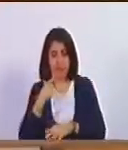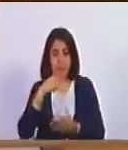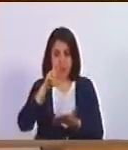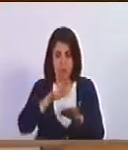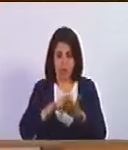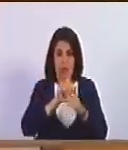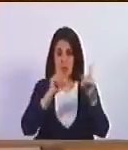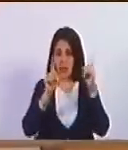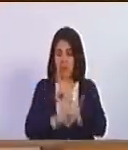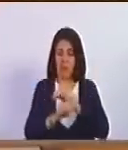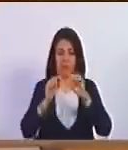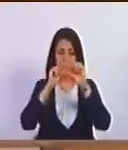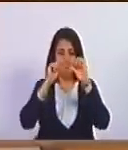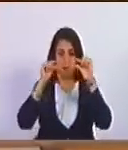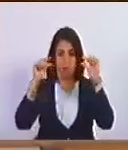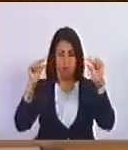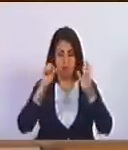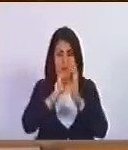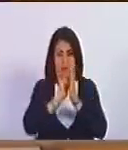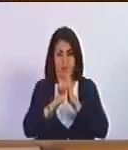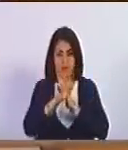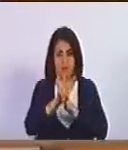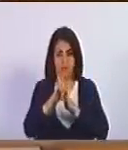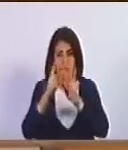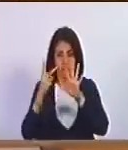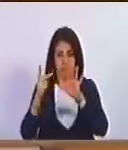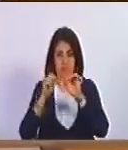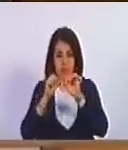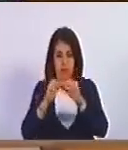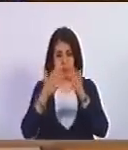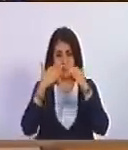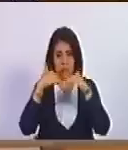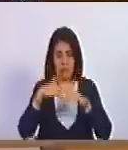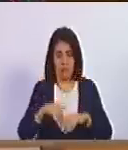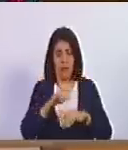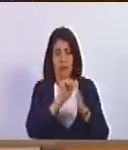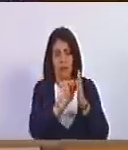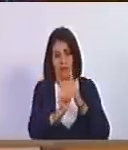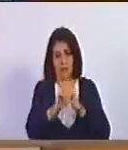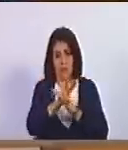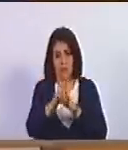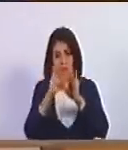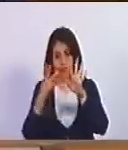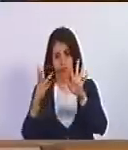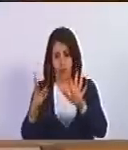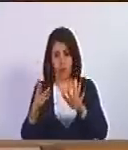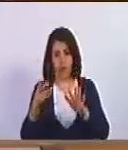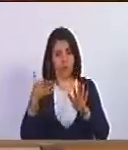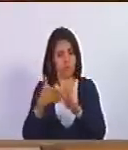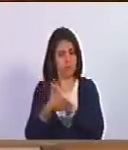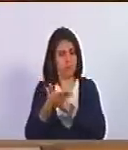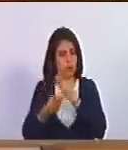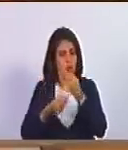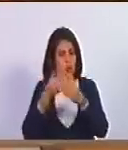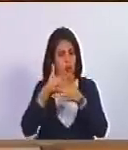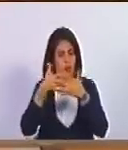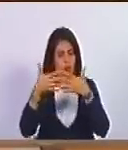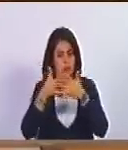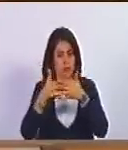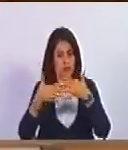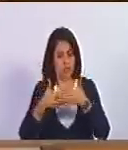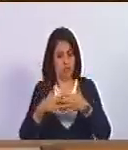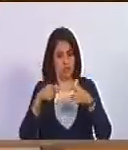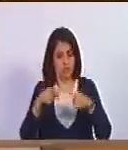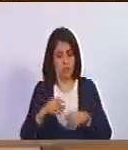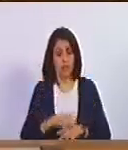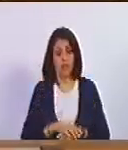sin modificación el epígrafe del artículo 27, que pasa a ser el epígrafe del artículo 28, el cual queda redactado en los